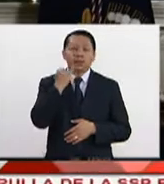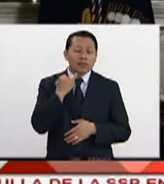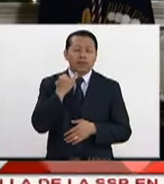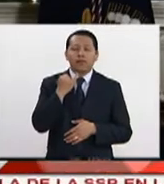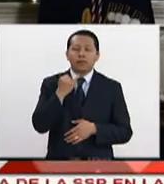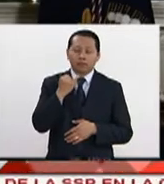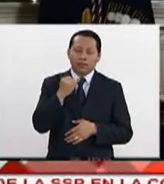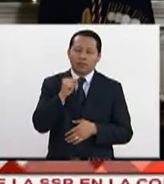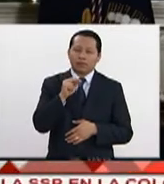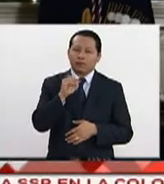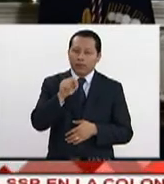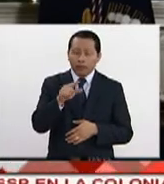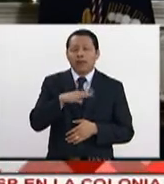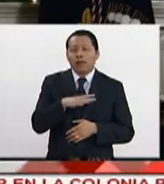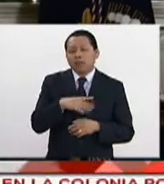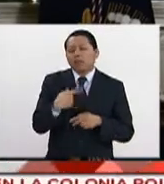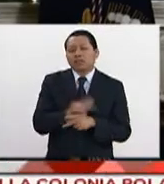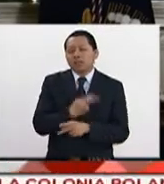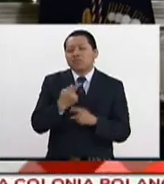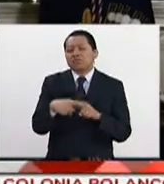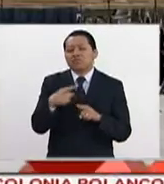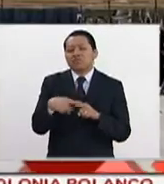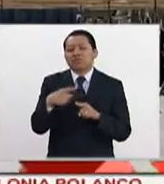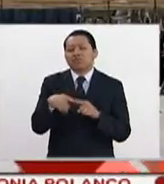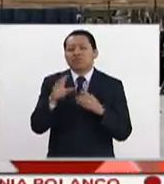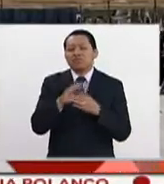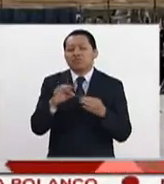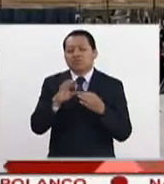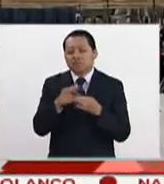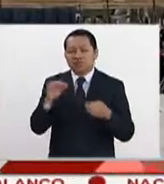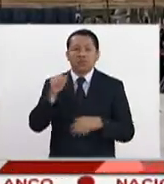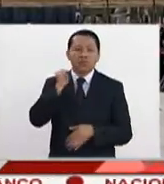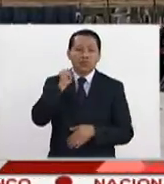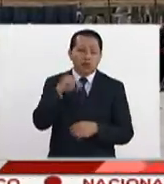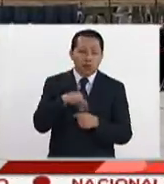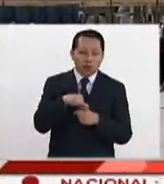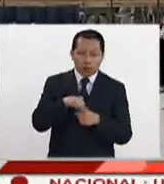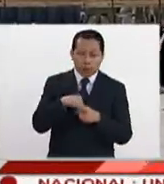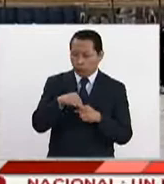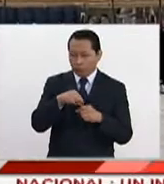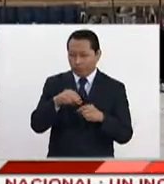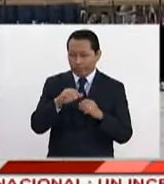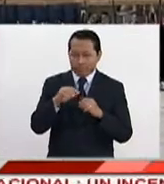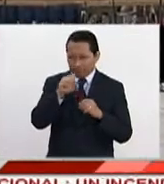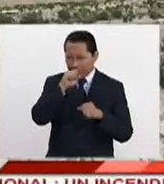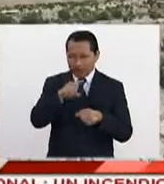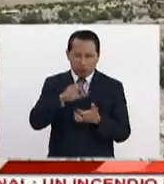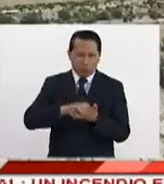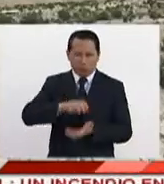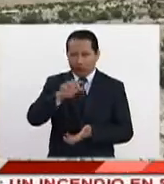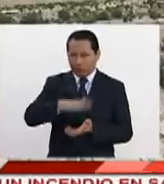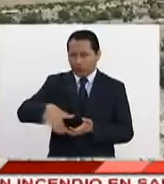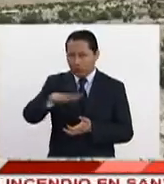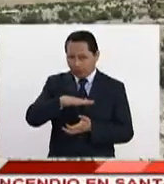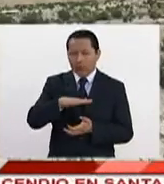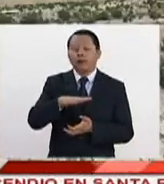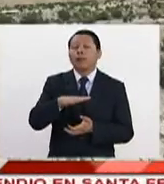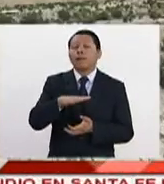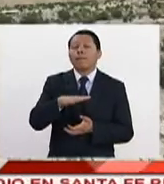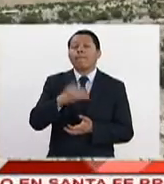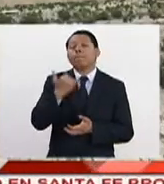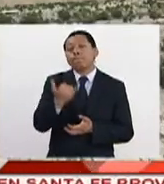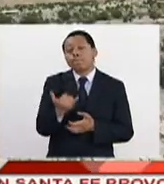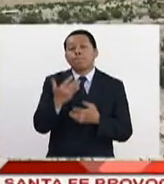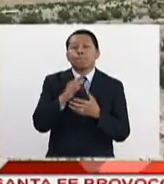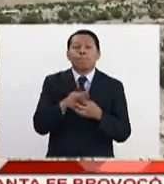varias implicaciones. Él había dicho también que el Senado votó con unanimidad esta medida y él señaló que